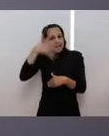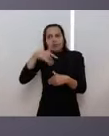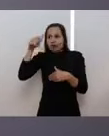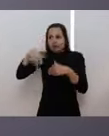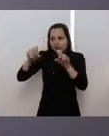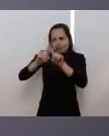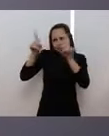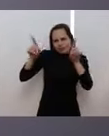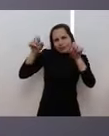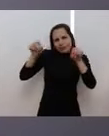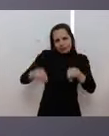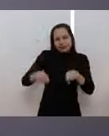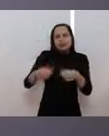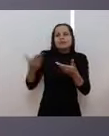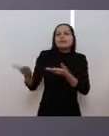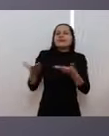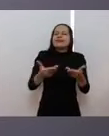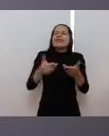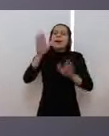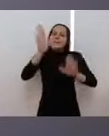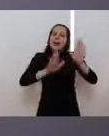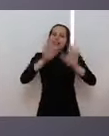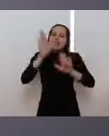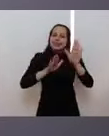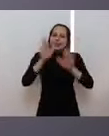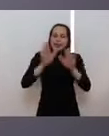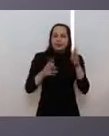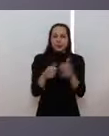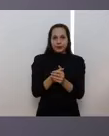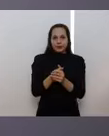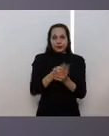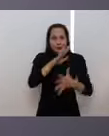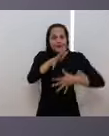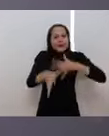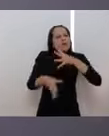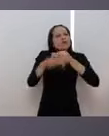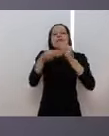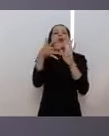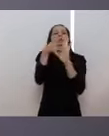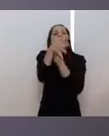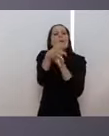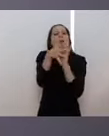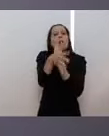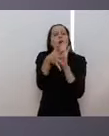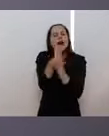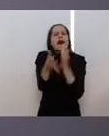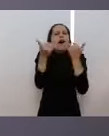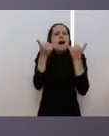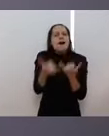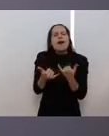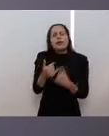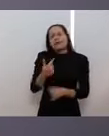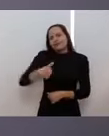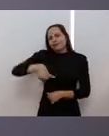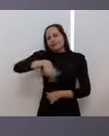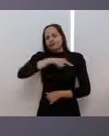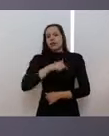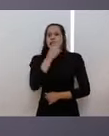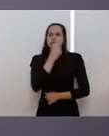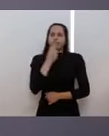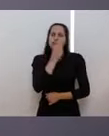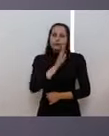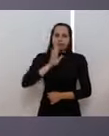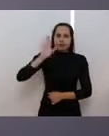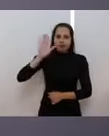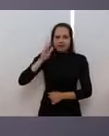los invitamos a participar a través de este mecanismo además queremos contarles que estamos comprometidos con la garantía de